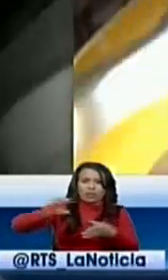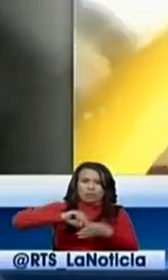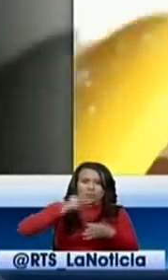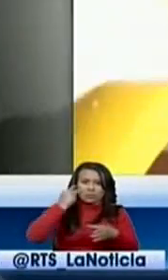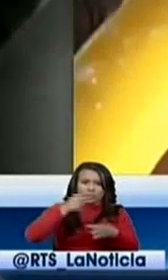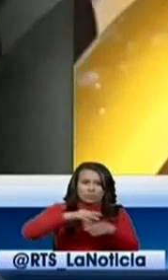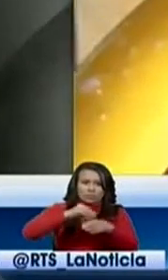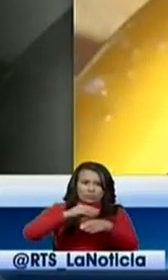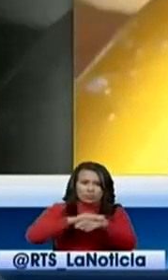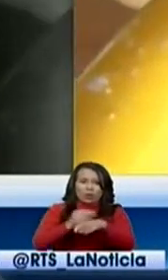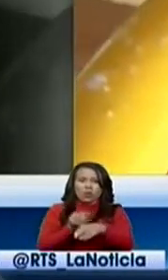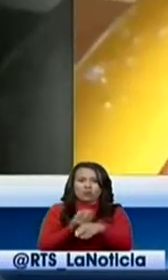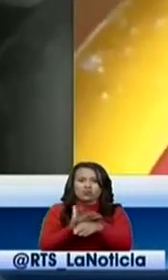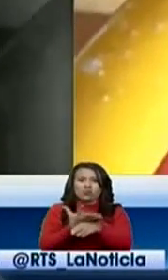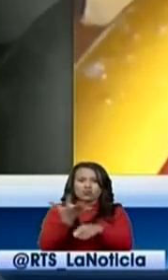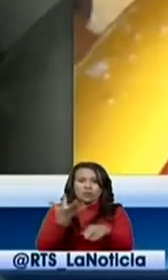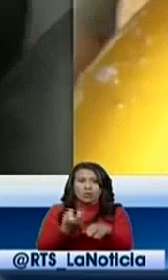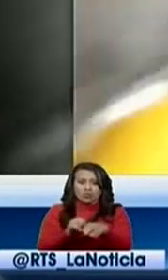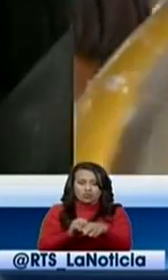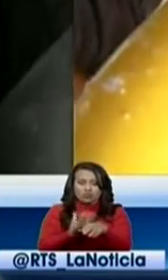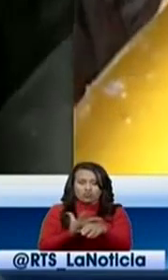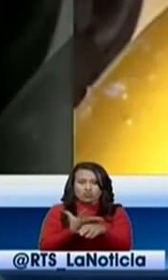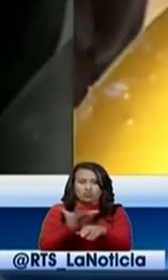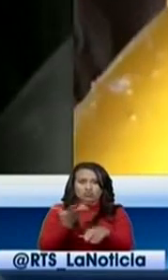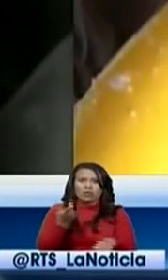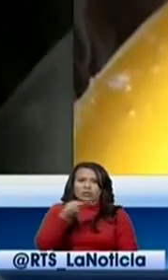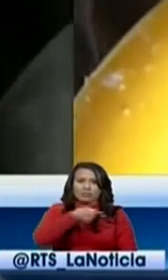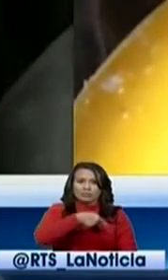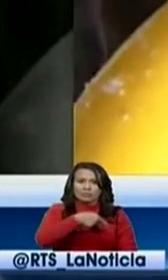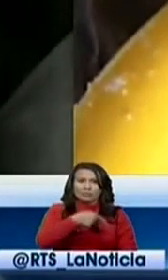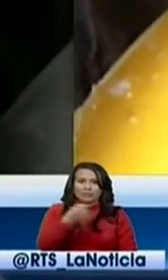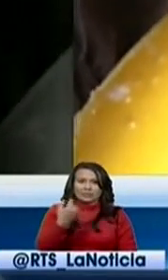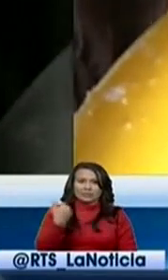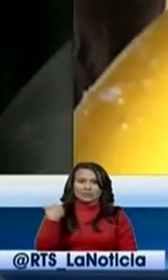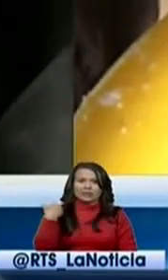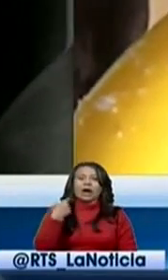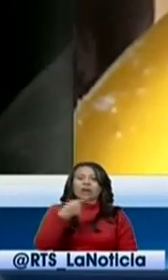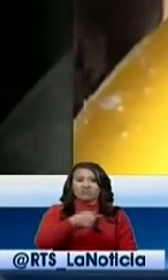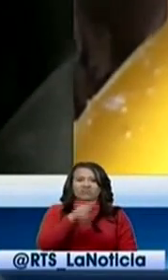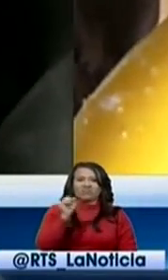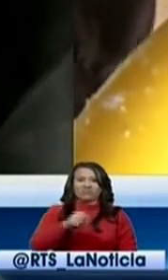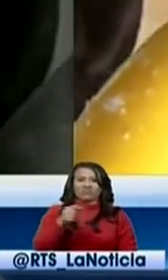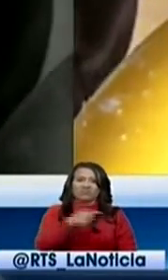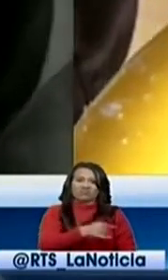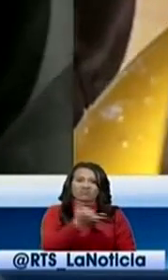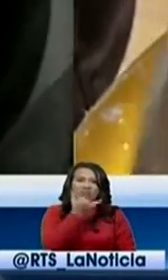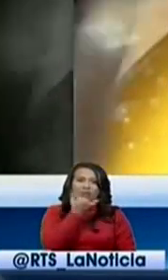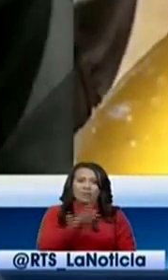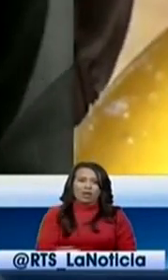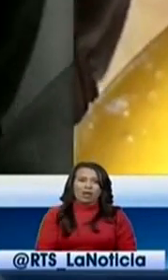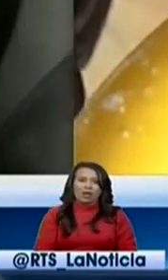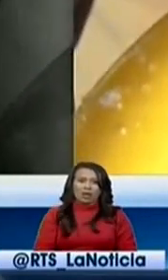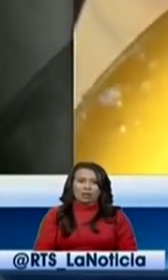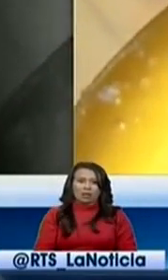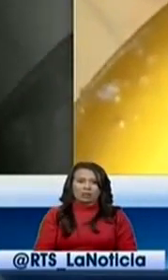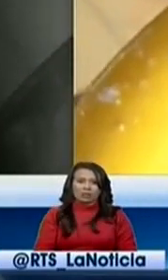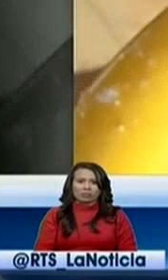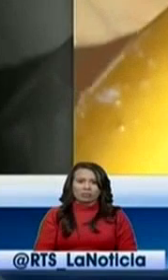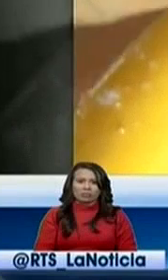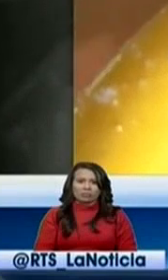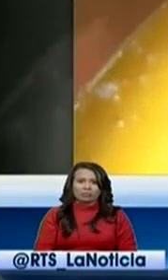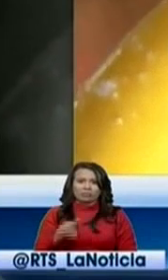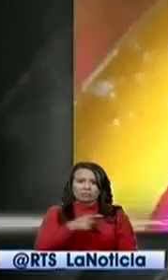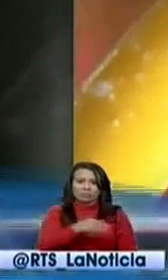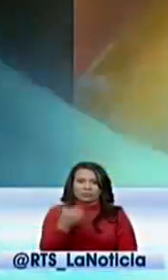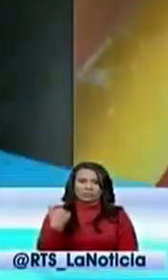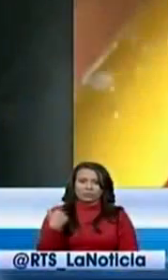vemos que se hacen burbujas y ya podemos hablar de que detectamos nuestra fuga de gas sin usar ningún tipo